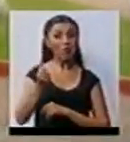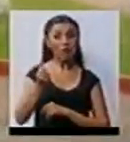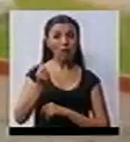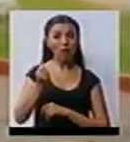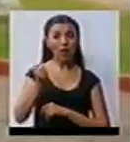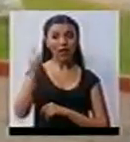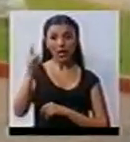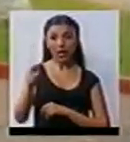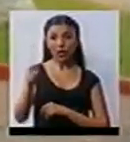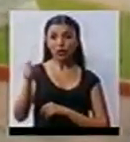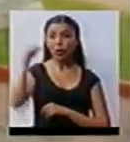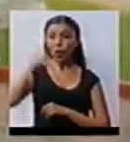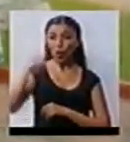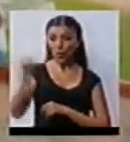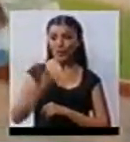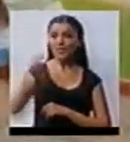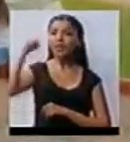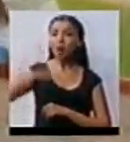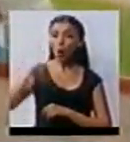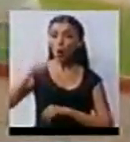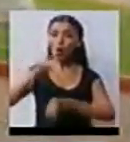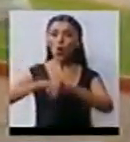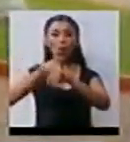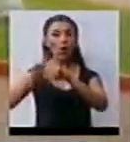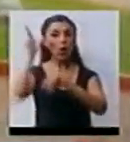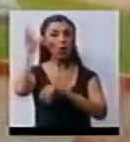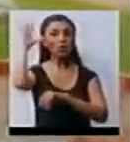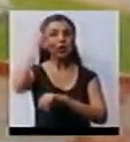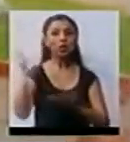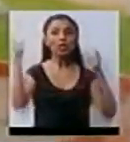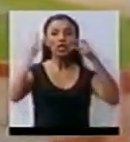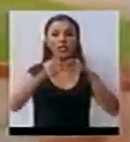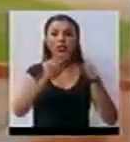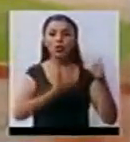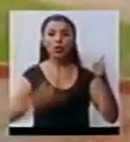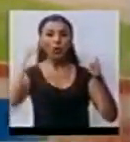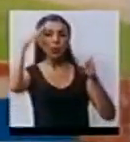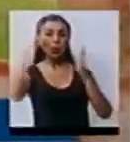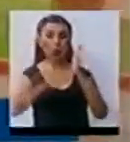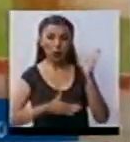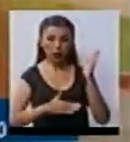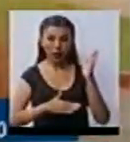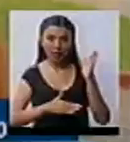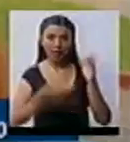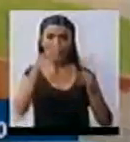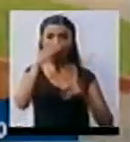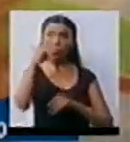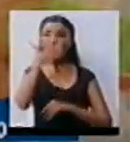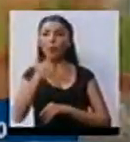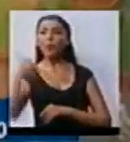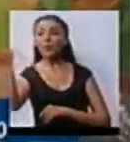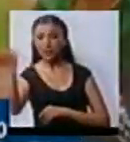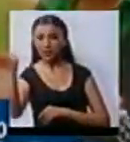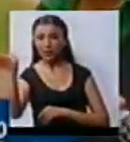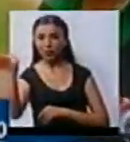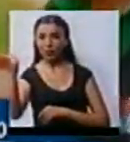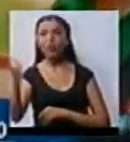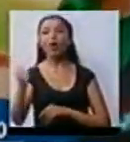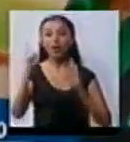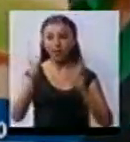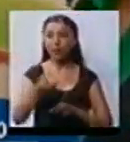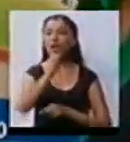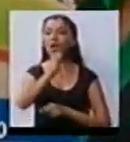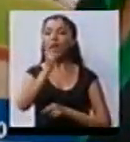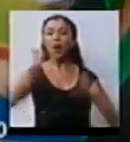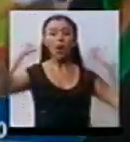por hoy a las 20 horas. Luego nos citó el secretario de gobierno, donde también nos transmitió,